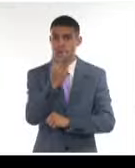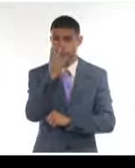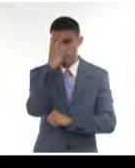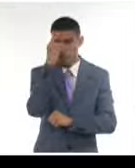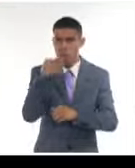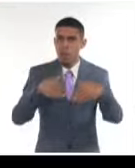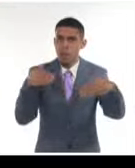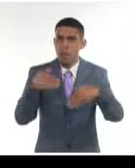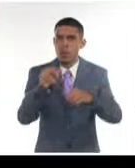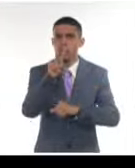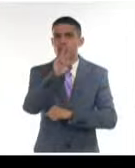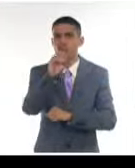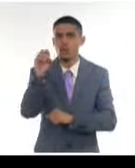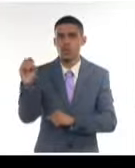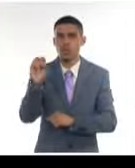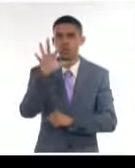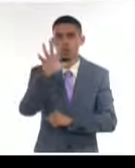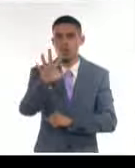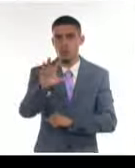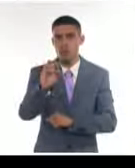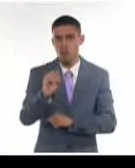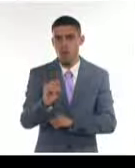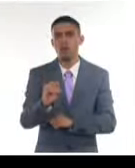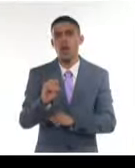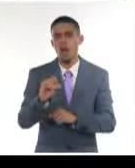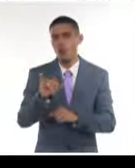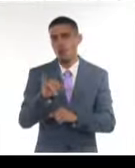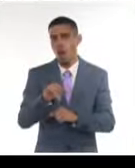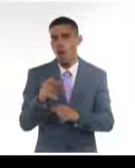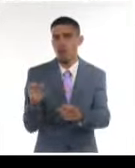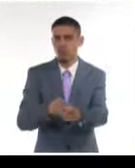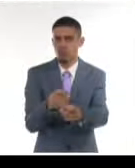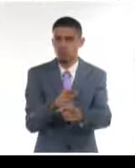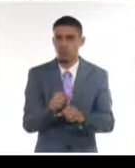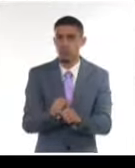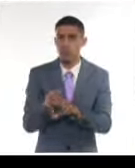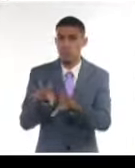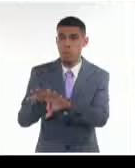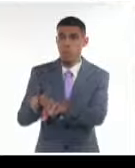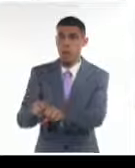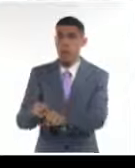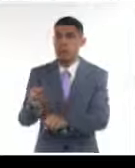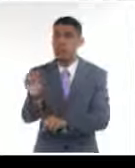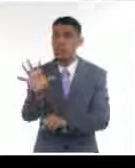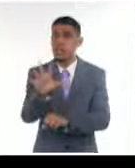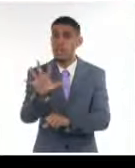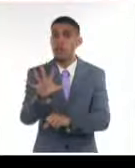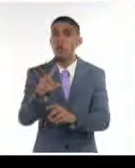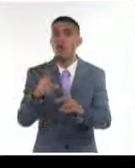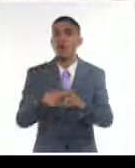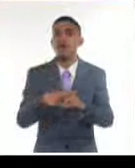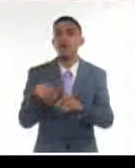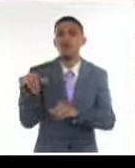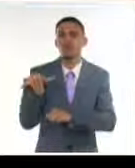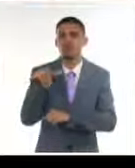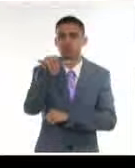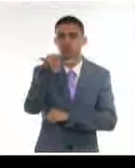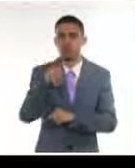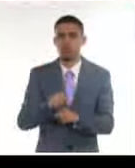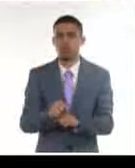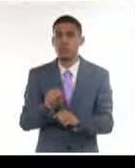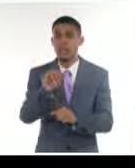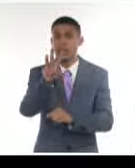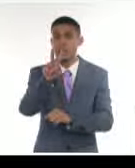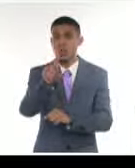en más de 250 acciones bélicas, capturaron 5 goletas y 4 aviones, tomaron 31 cuarteles